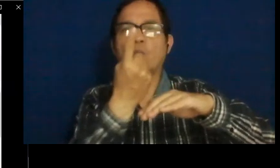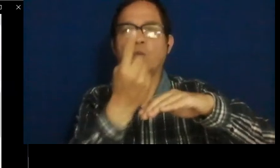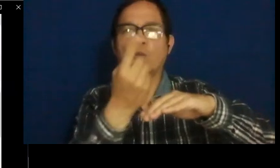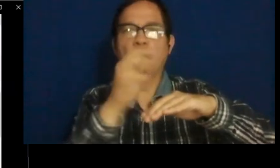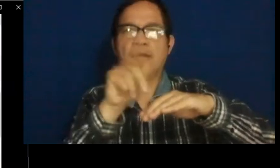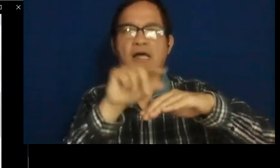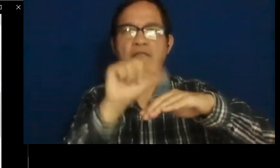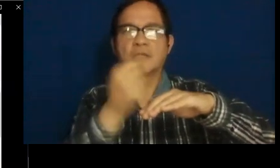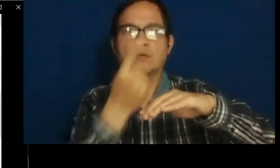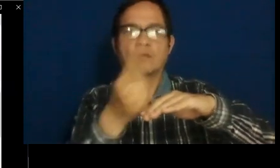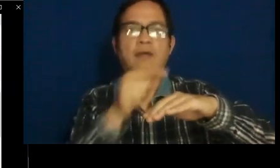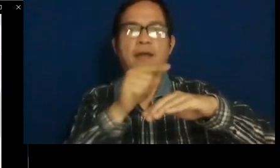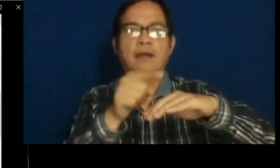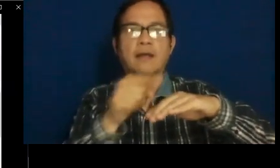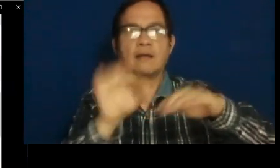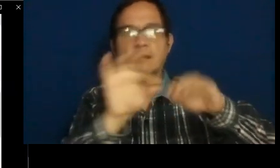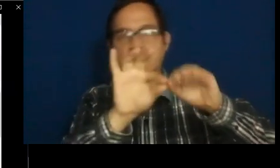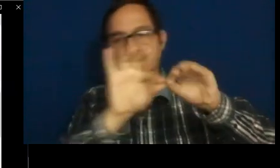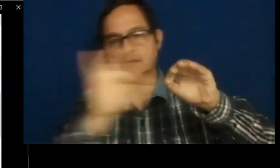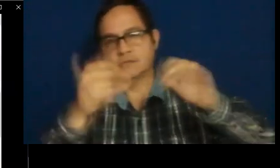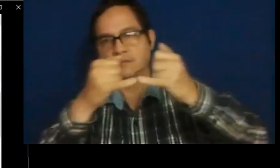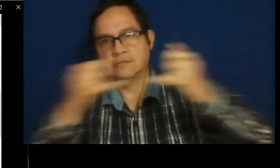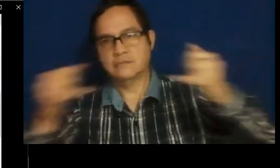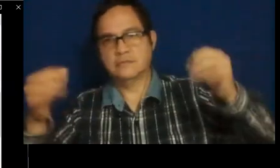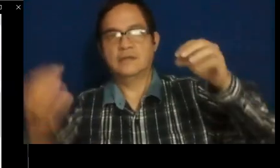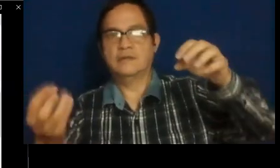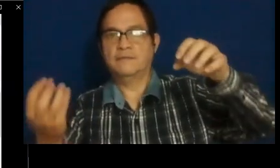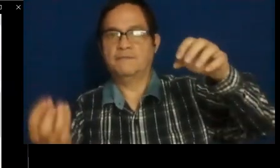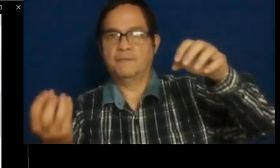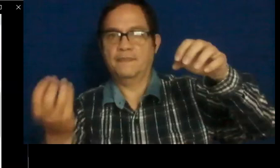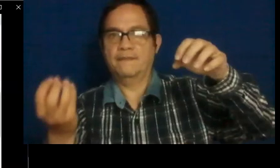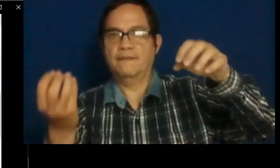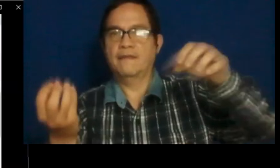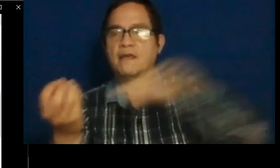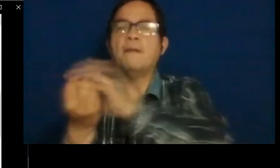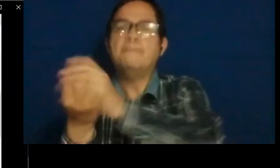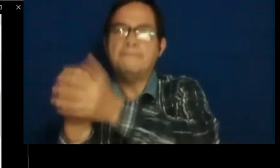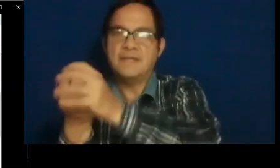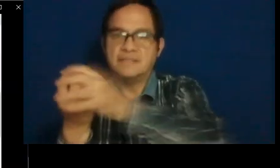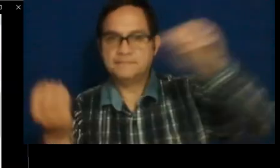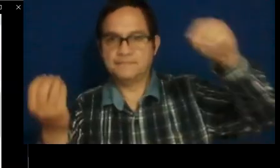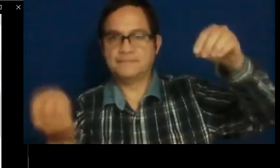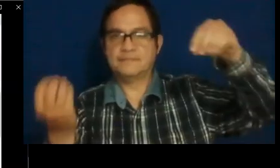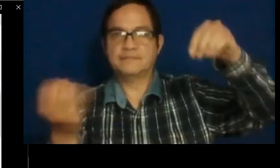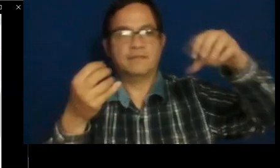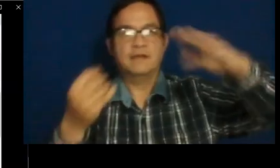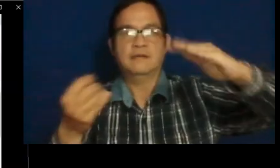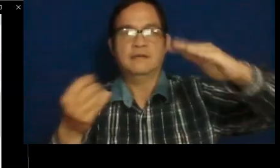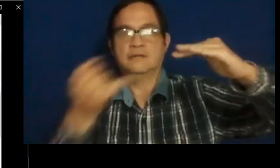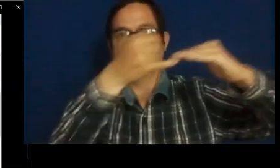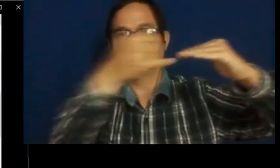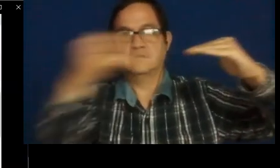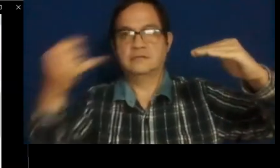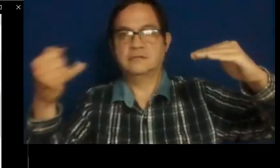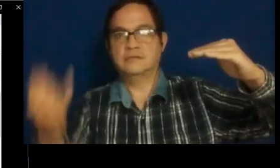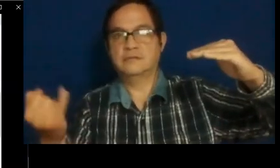estar unido a través de una cuerda a una masa que está colgando. Y esta masa pues